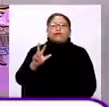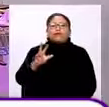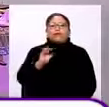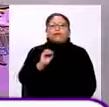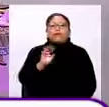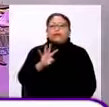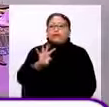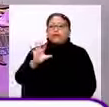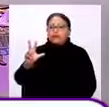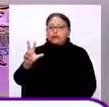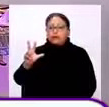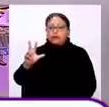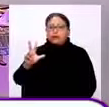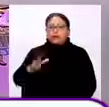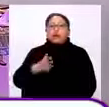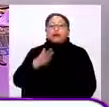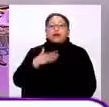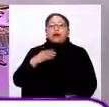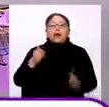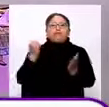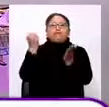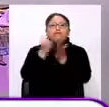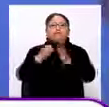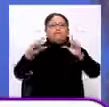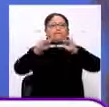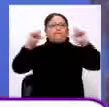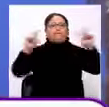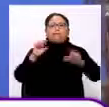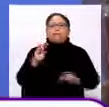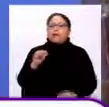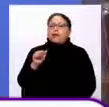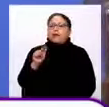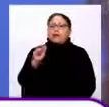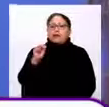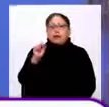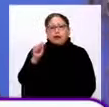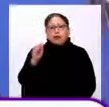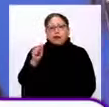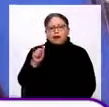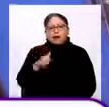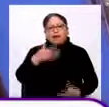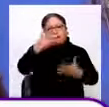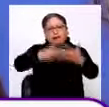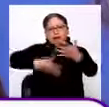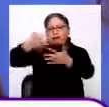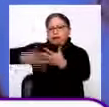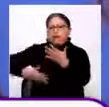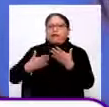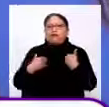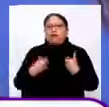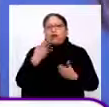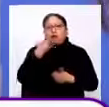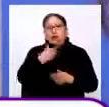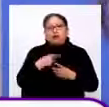625-63043. Mi marca se llama Manta. Y ahí yo tengo un catálogo ya específico de tallas, colores y diseños.